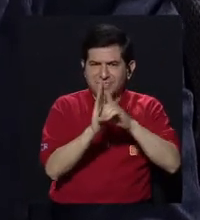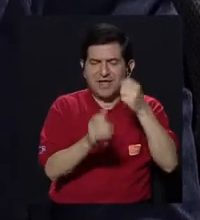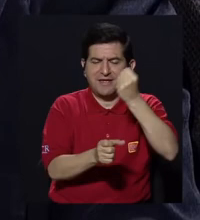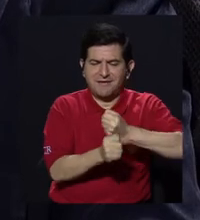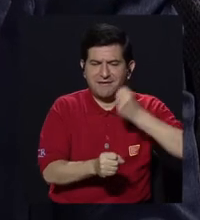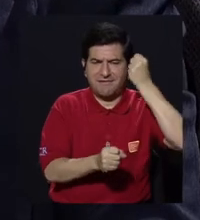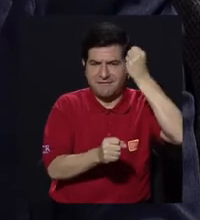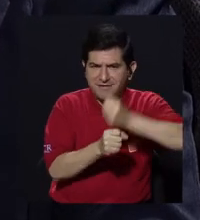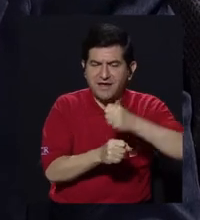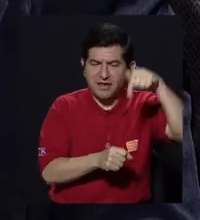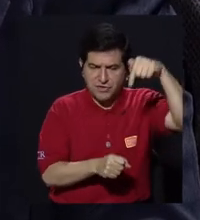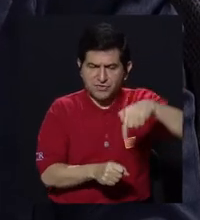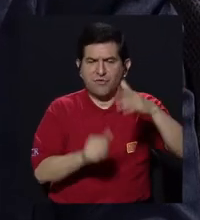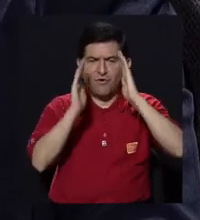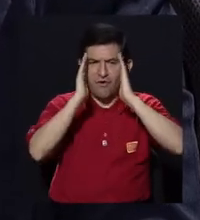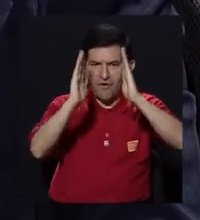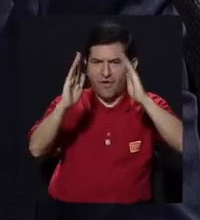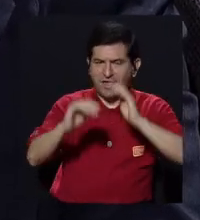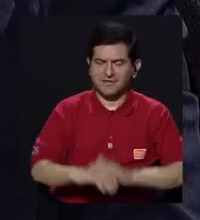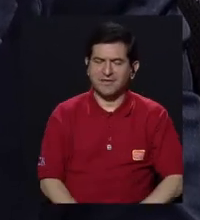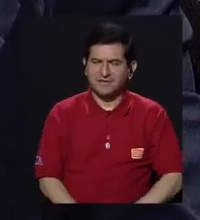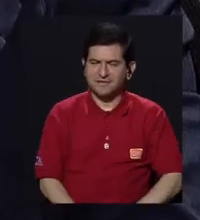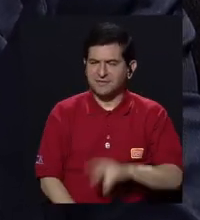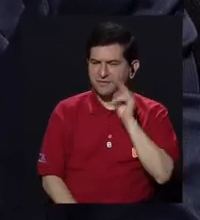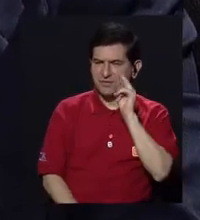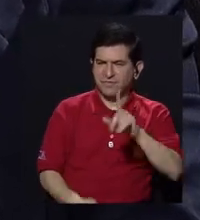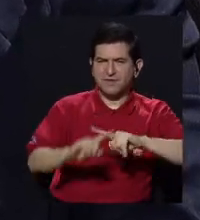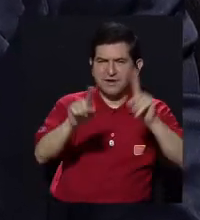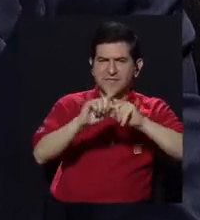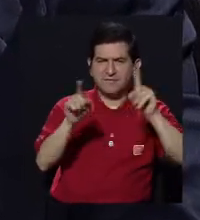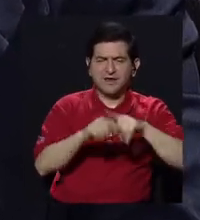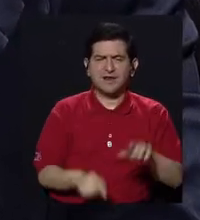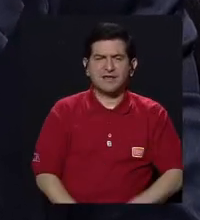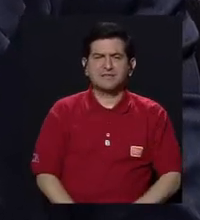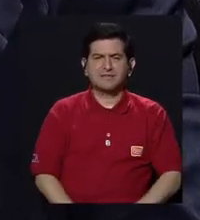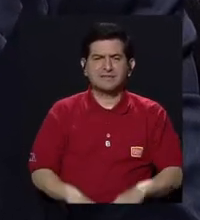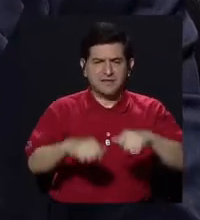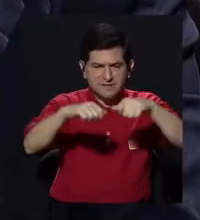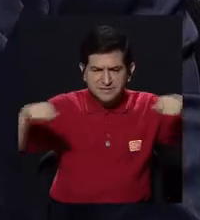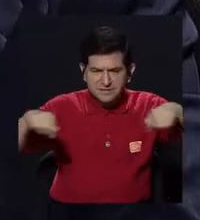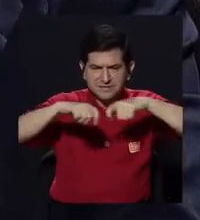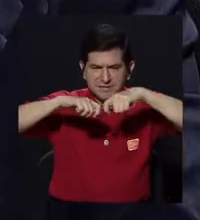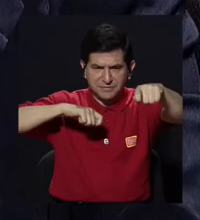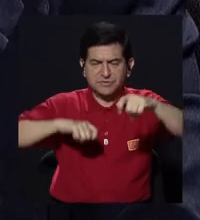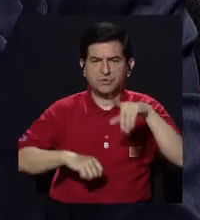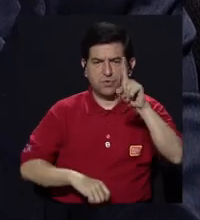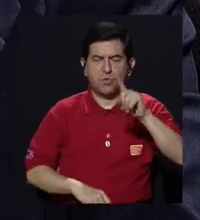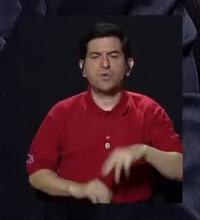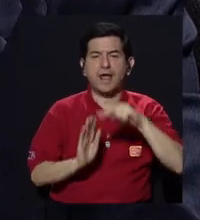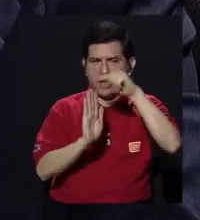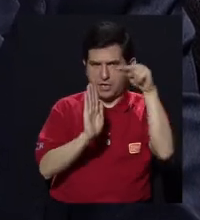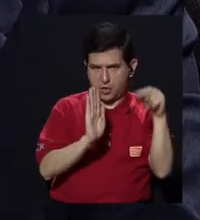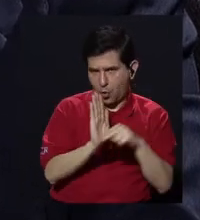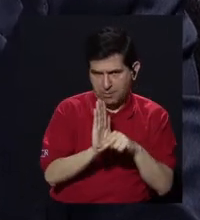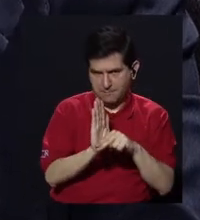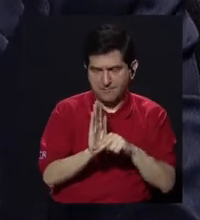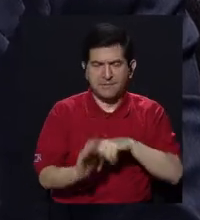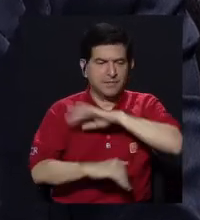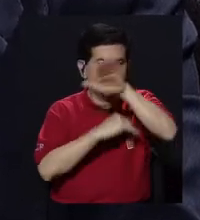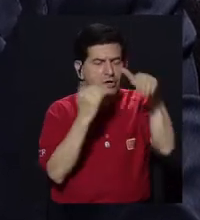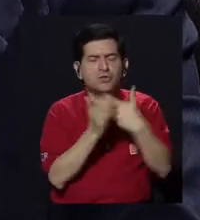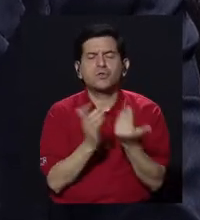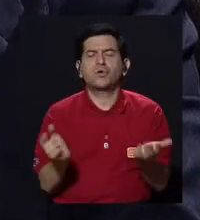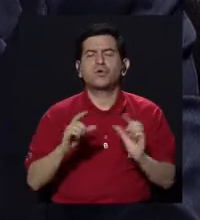laboral, que es el que hoy nos ocupa, tenemos que verlo desde varias dimensiones. Desde una dimensión normativa, que es todo